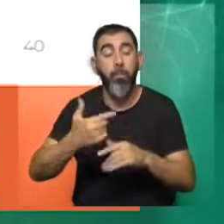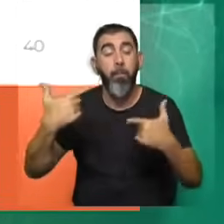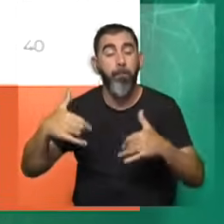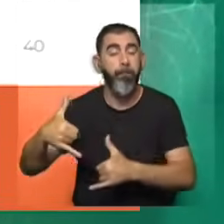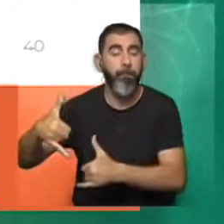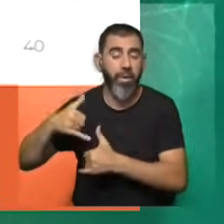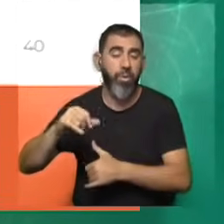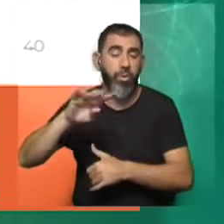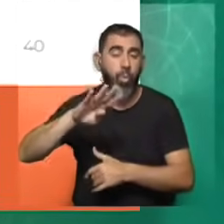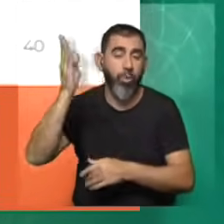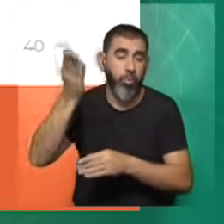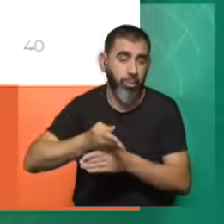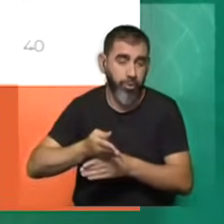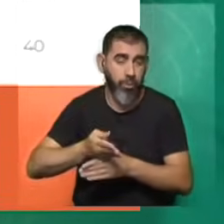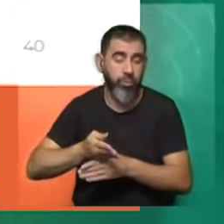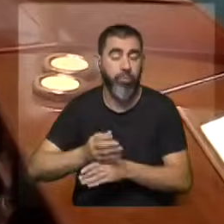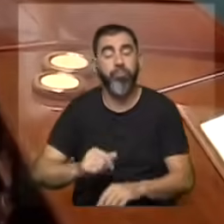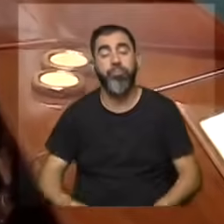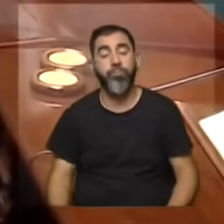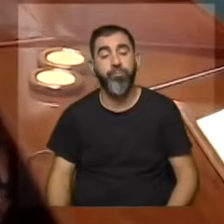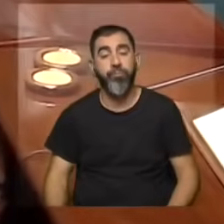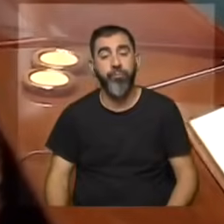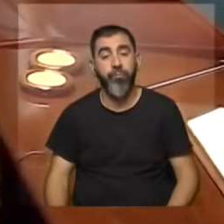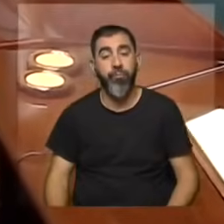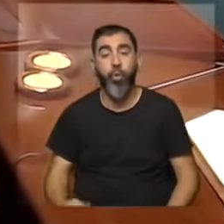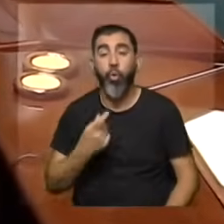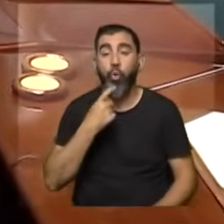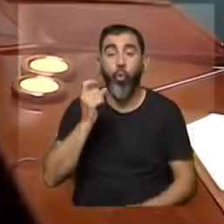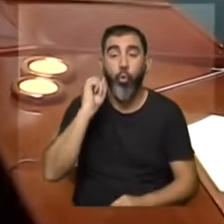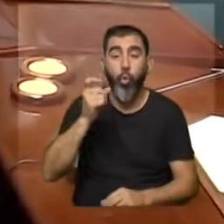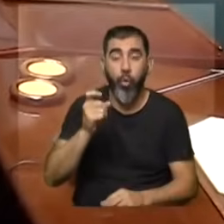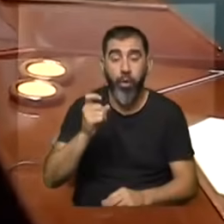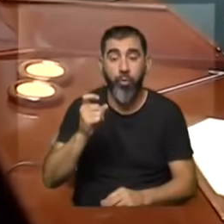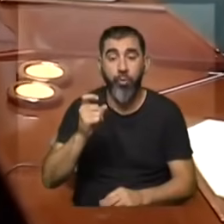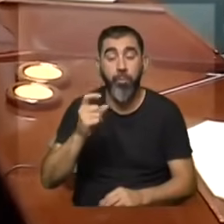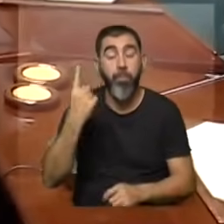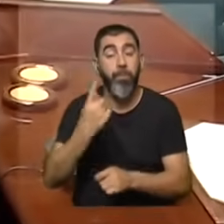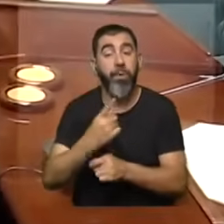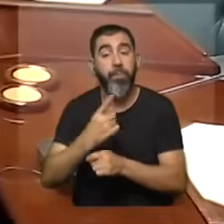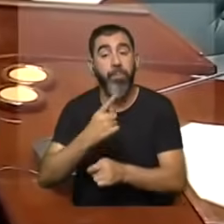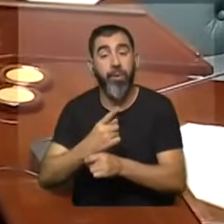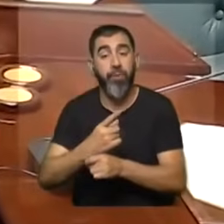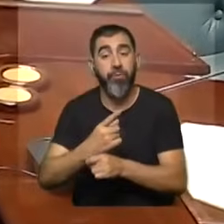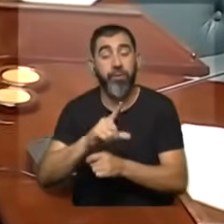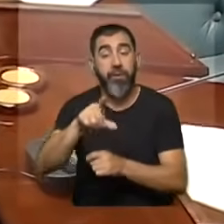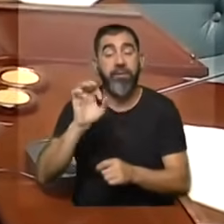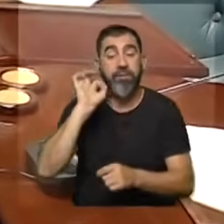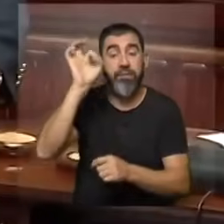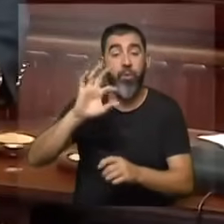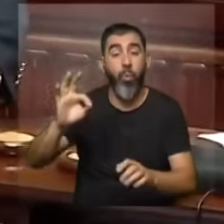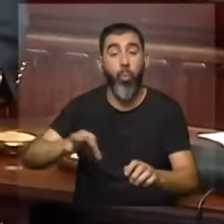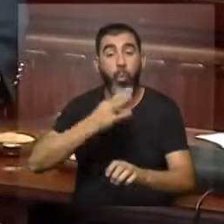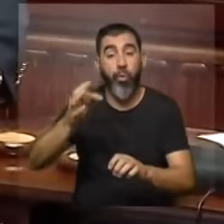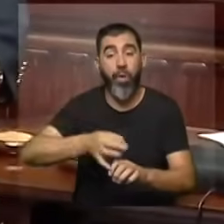también para Javier García y Jorge gandini dentro del partido Colorado en tanto en primer lugar aparece el ex senador Pedro